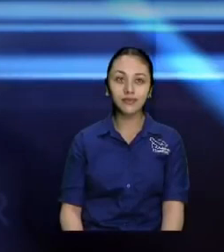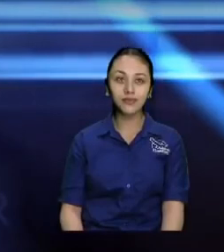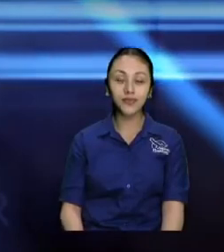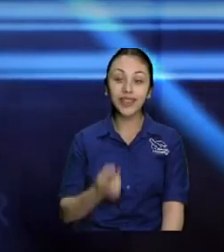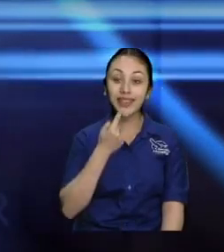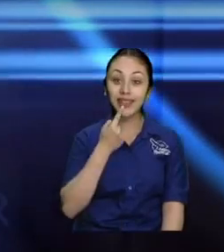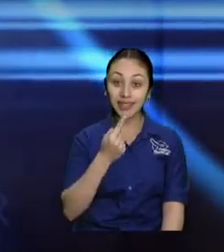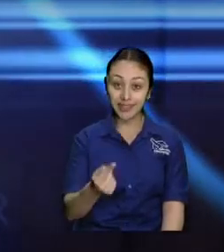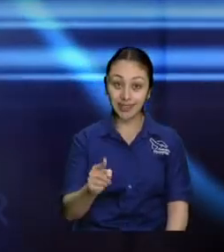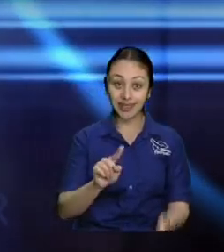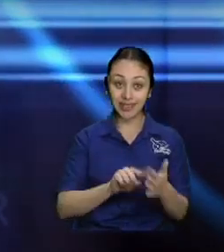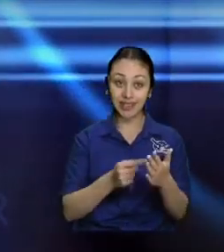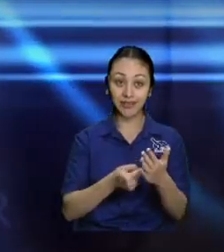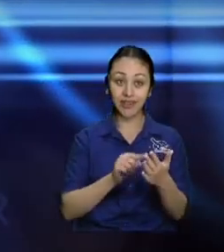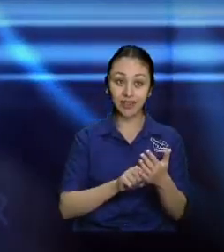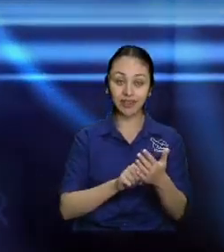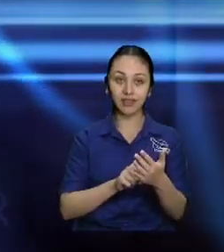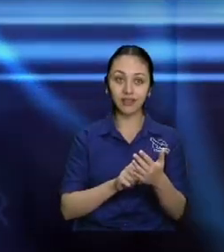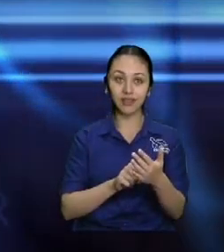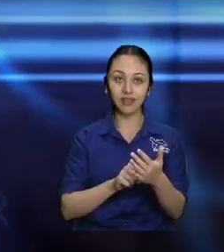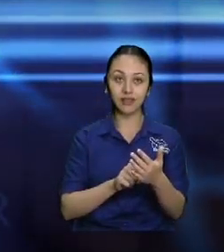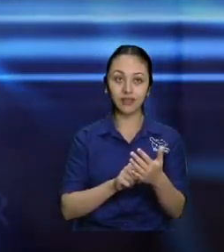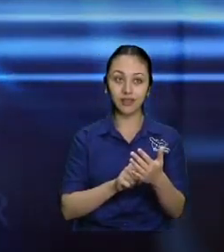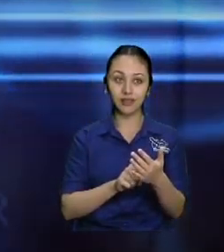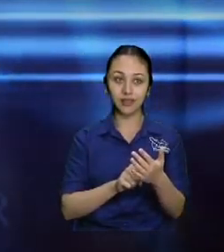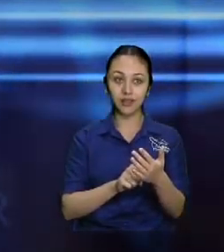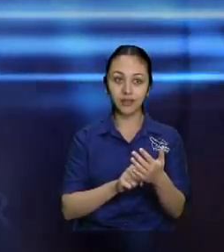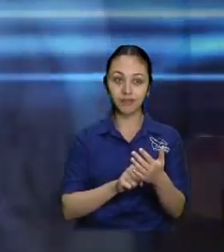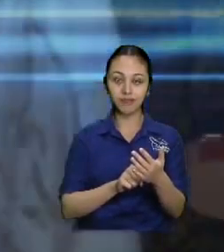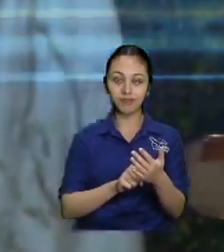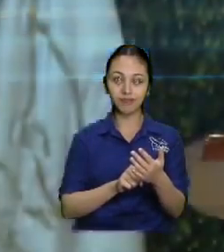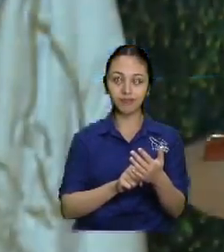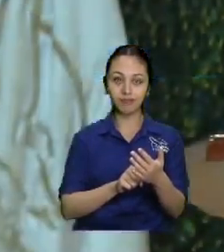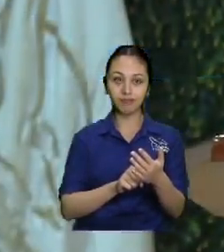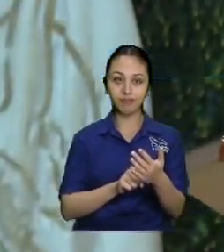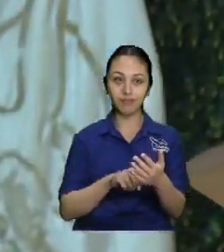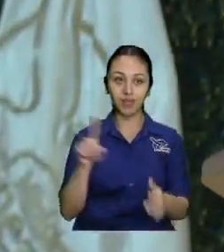Que no es adecuado u oportuno.